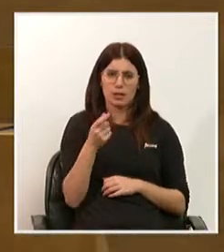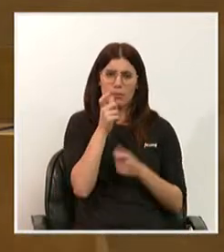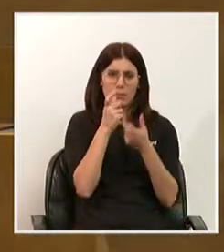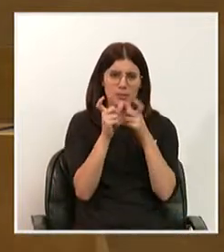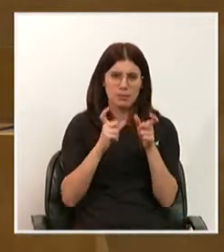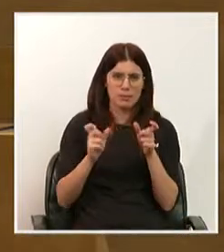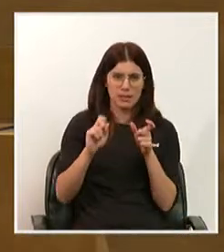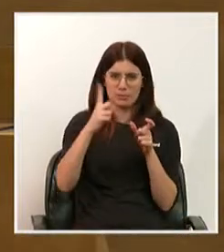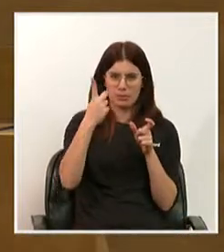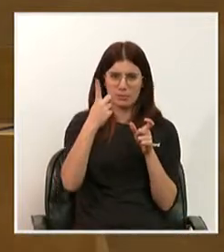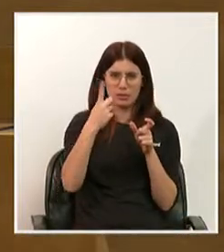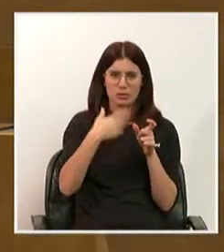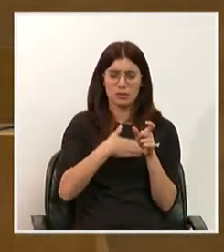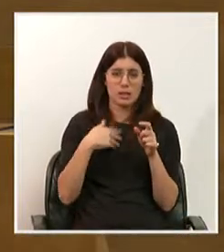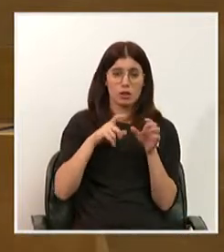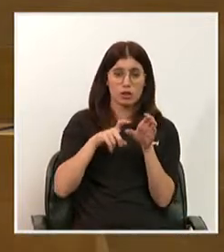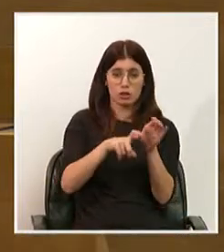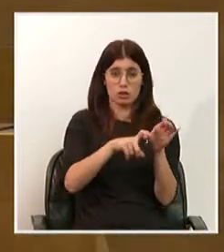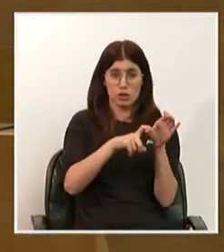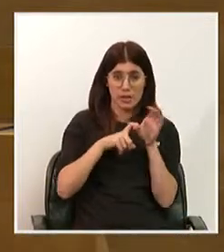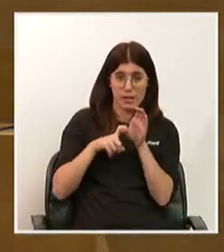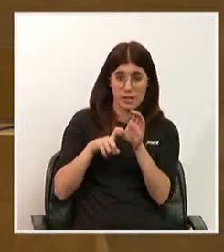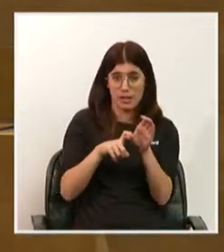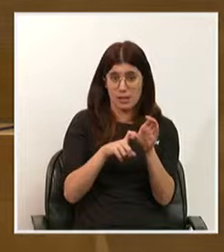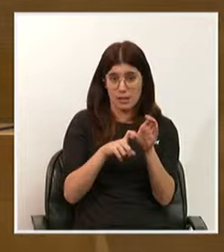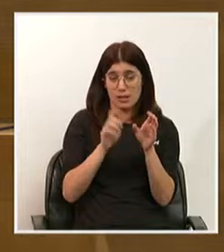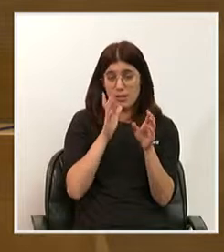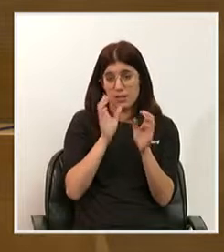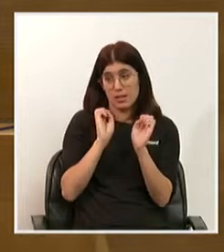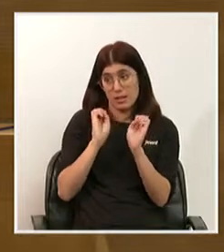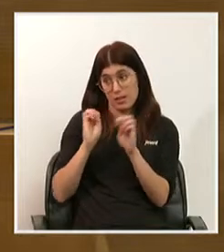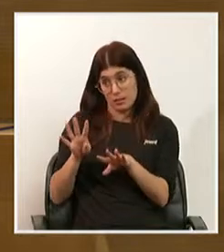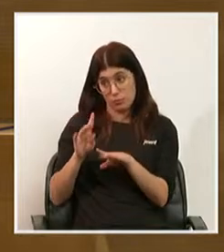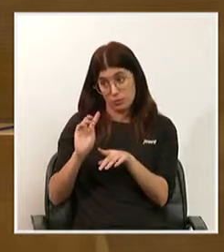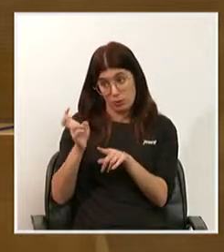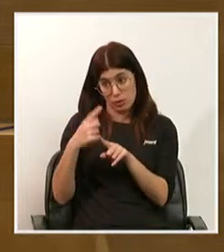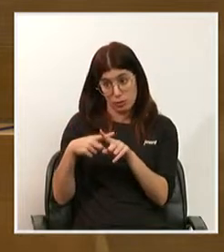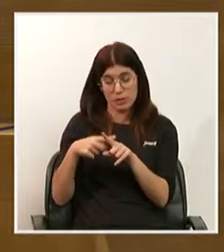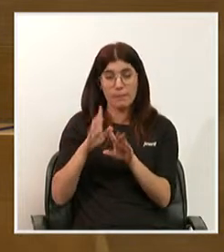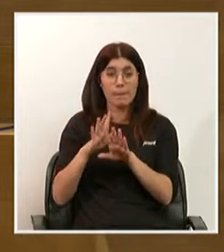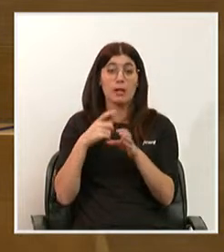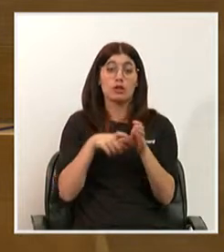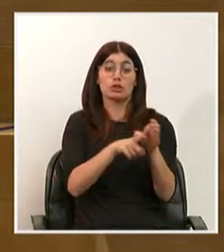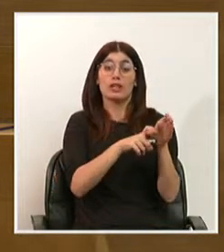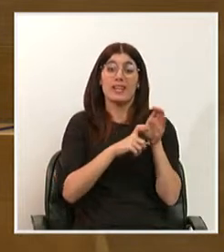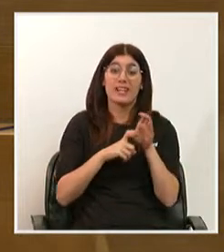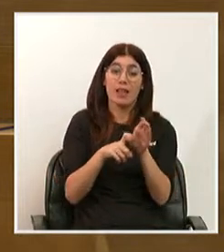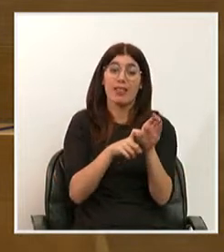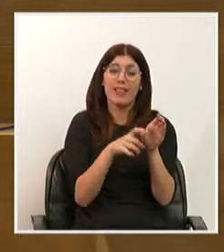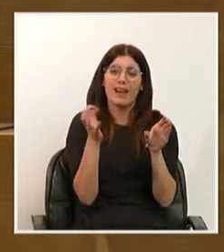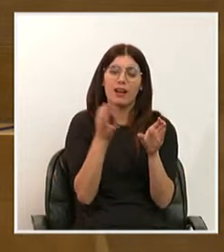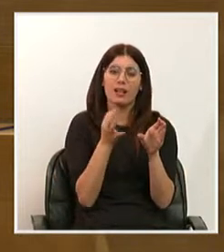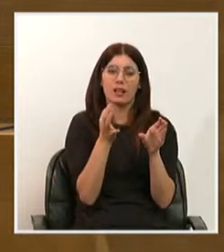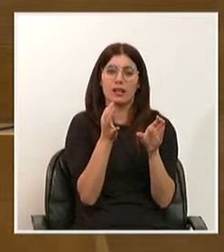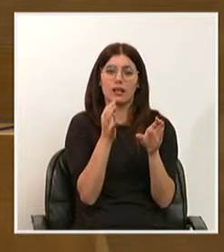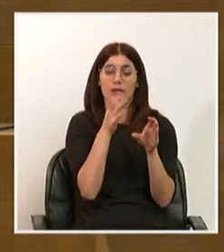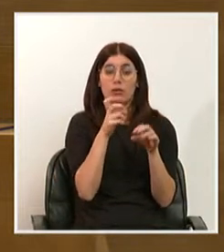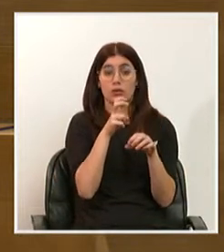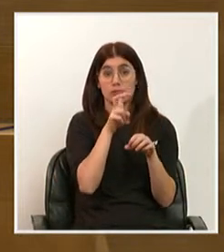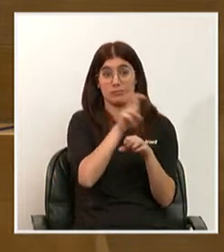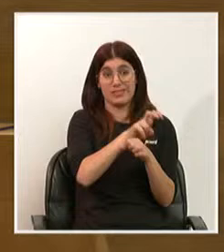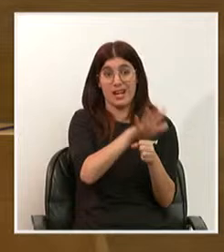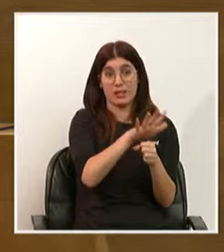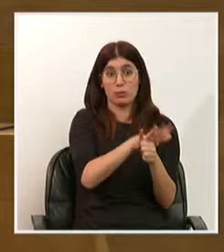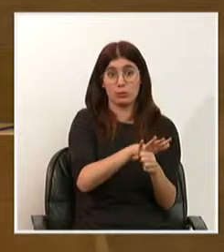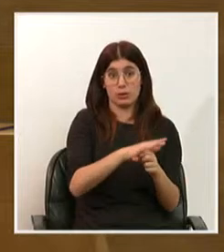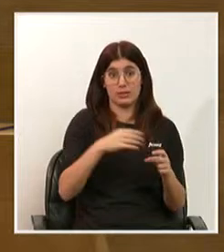dí de solid unost y de reb solidar agricultores y